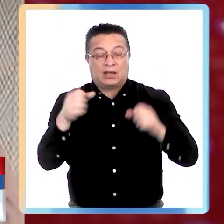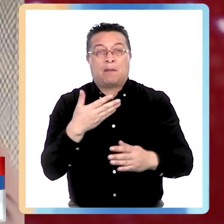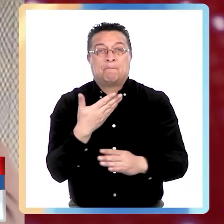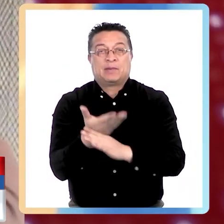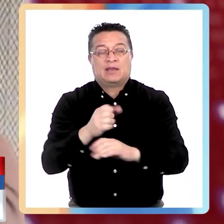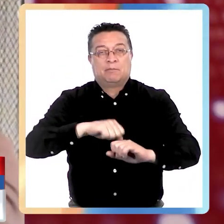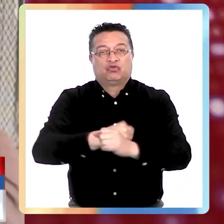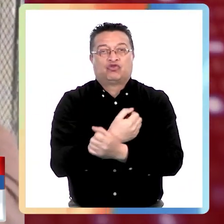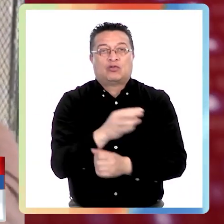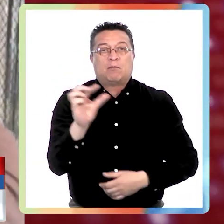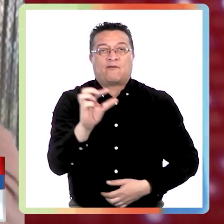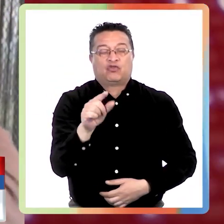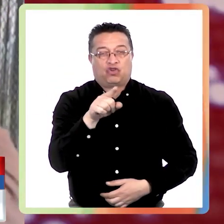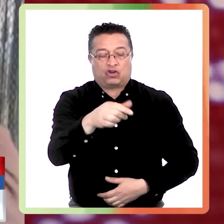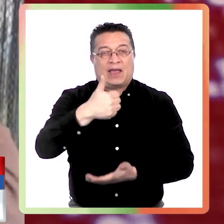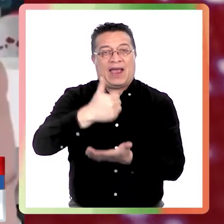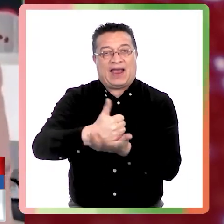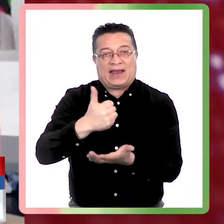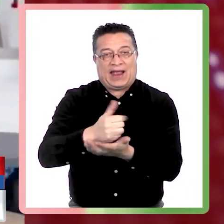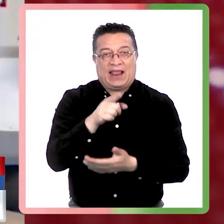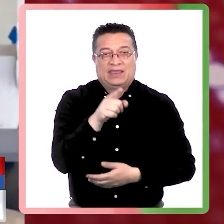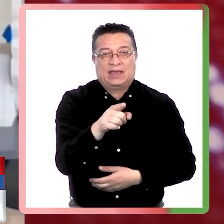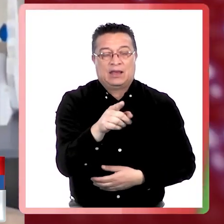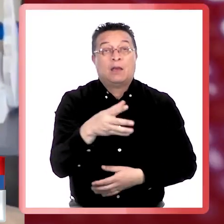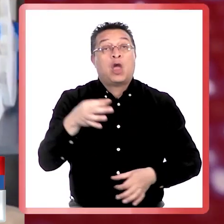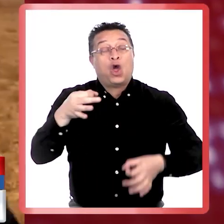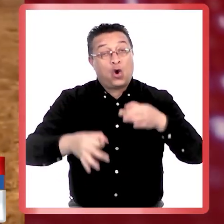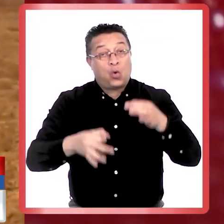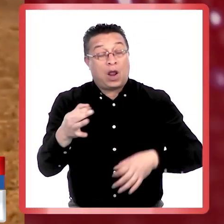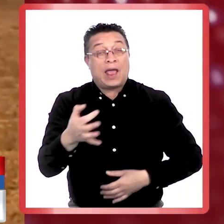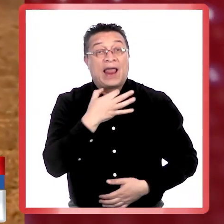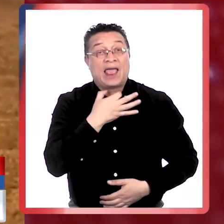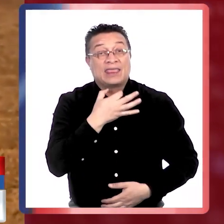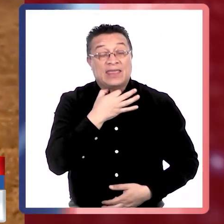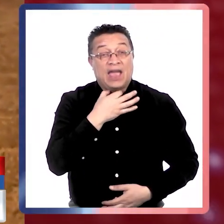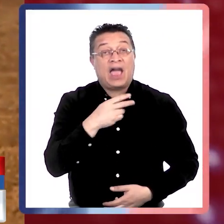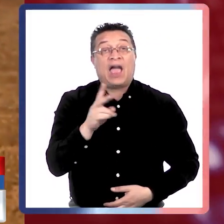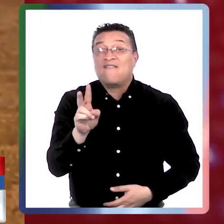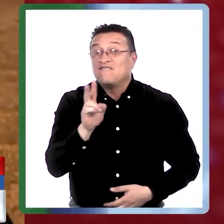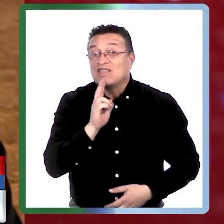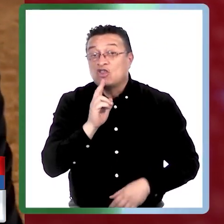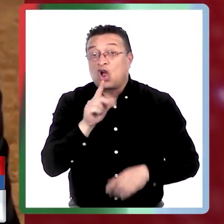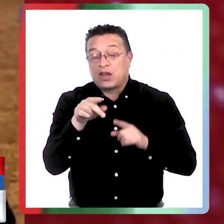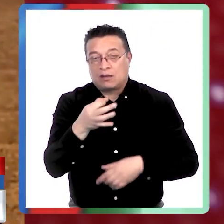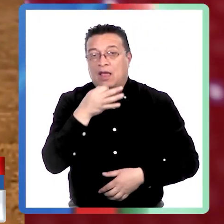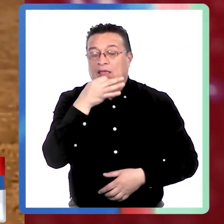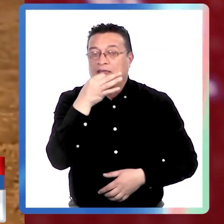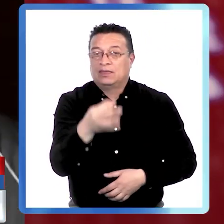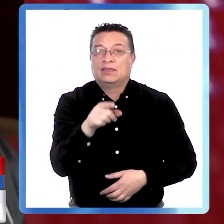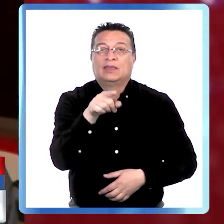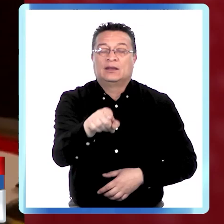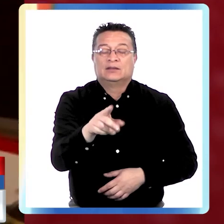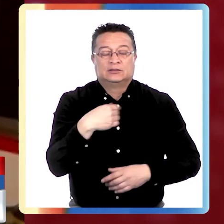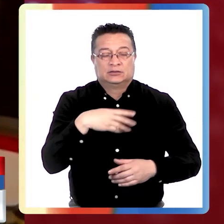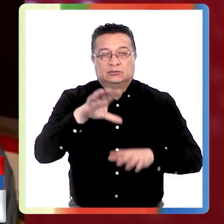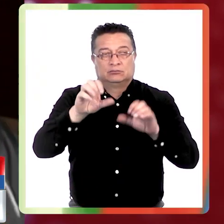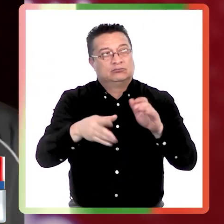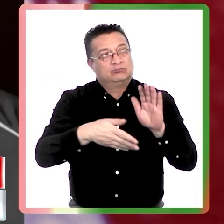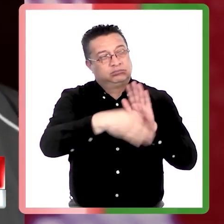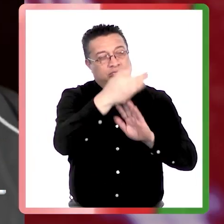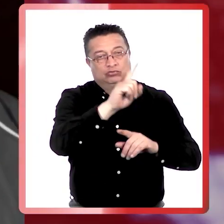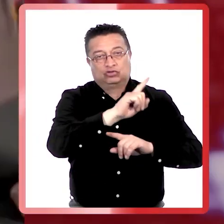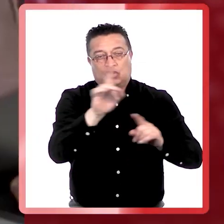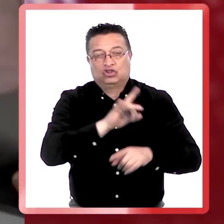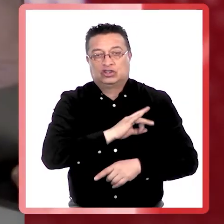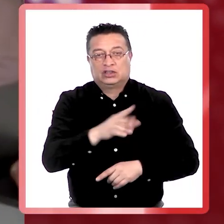solicitó prisión preventiva para el edil de Victoria. Sin embargo, el Juzgado de Garantía de Victoria decretó las medidas cautelares de arraigo nacional